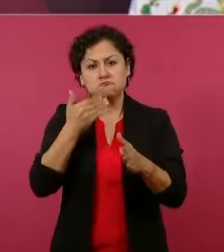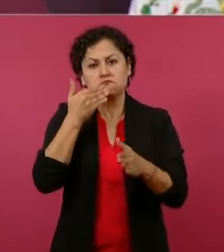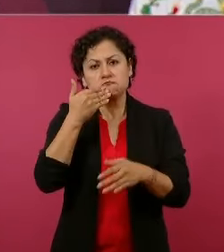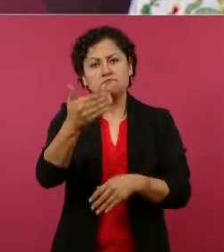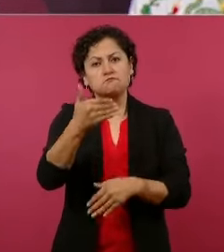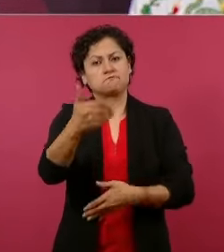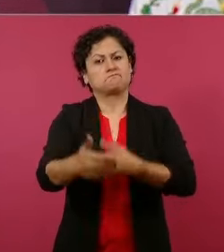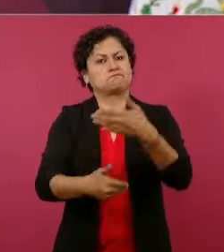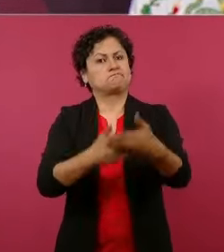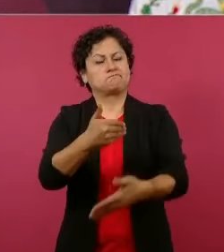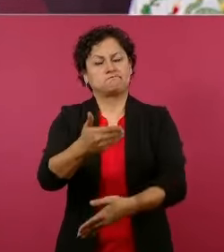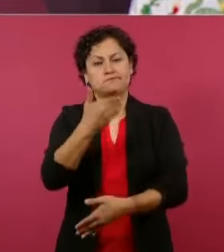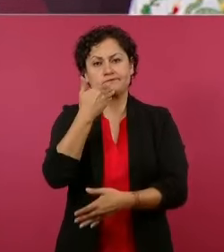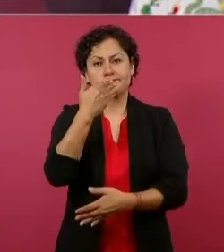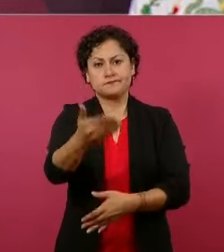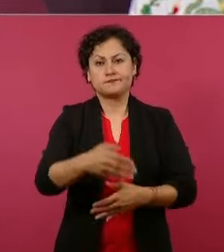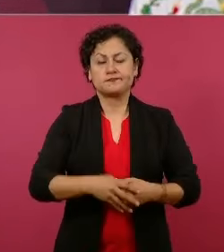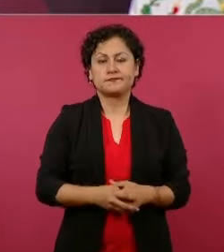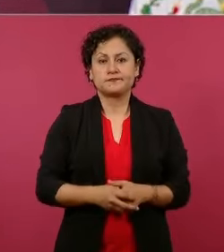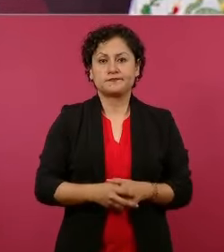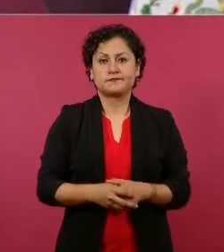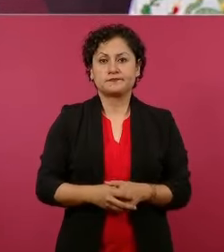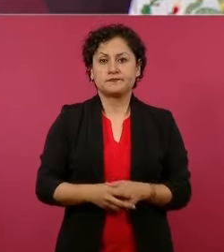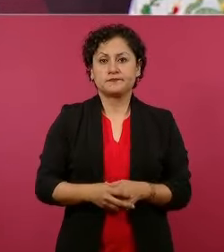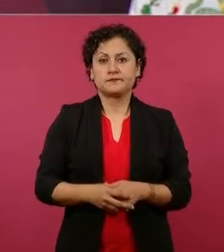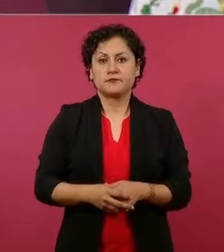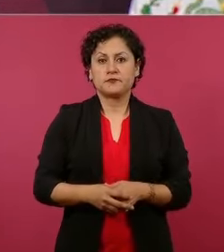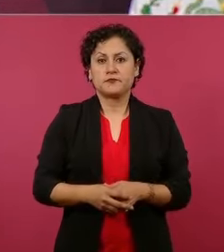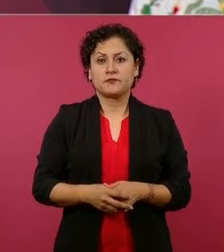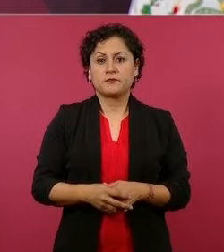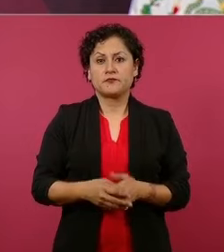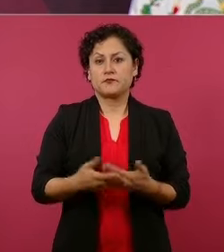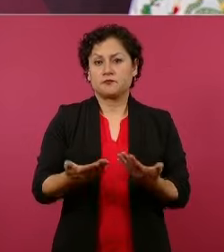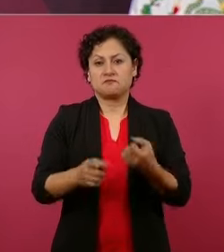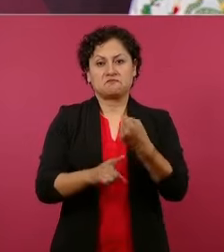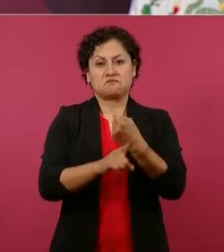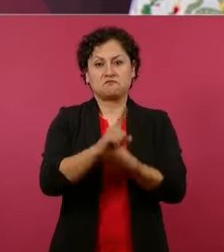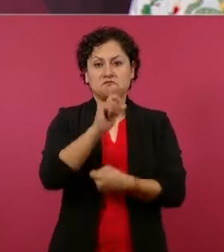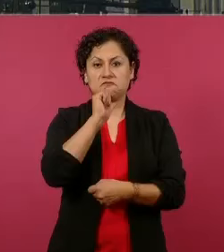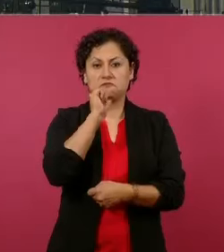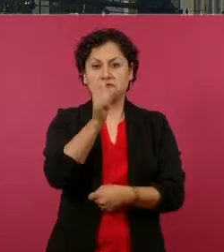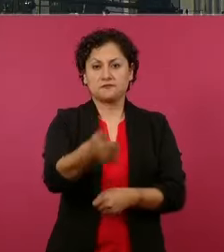bastante bien no hay ningún